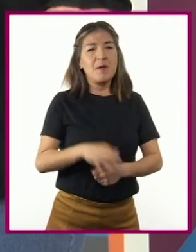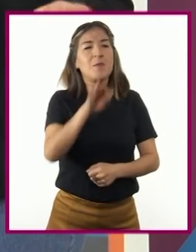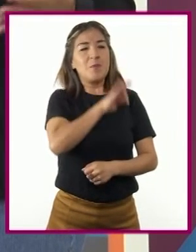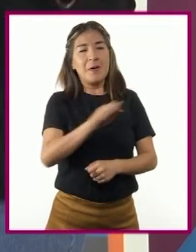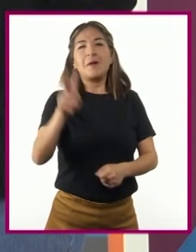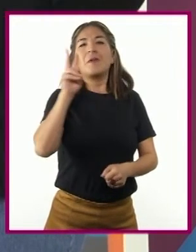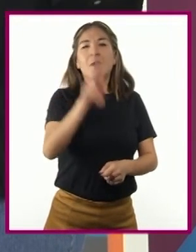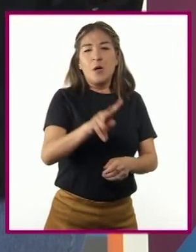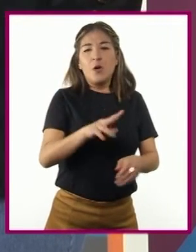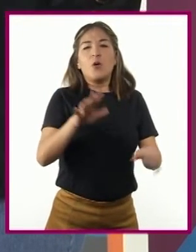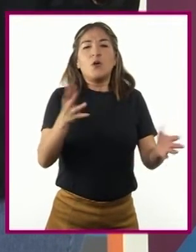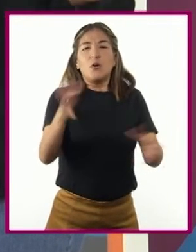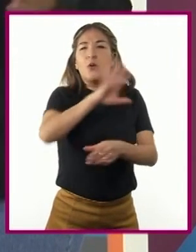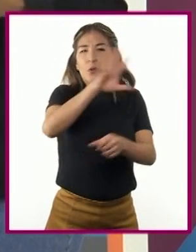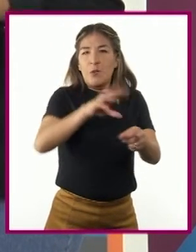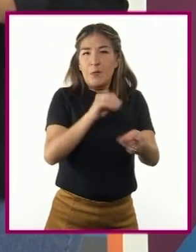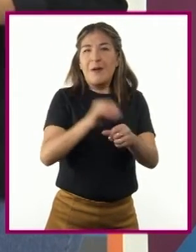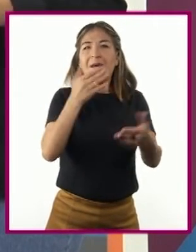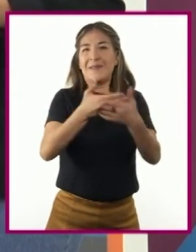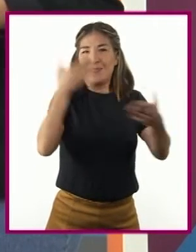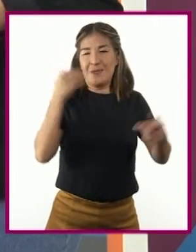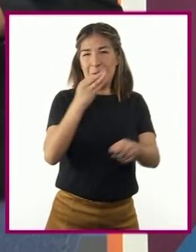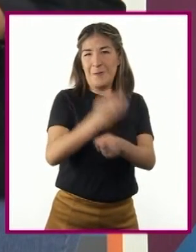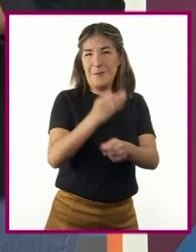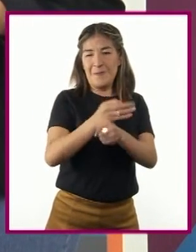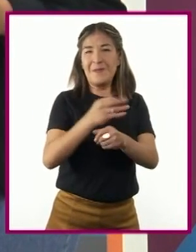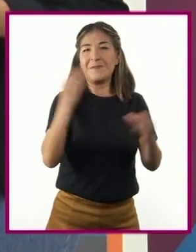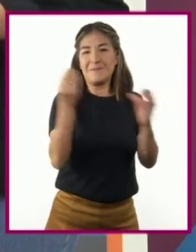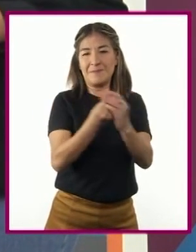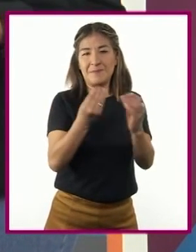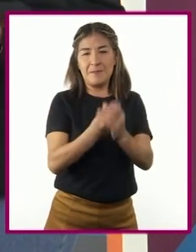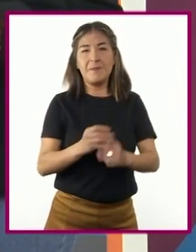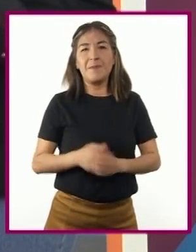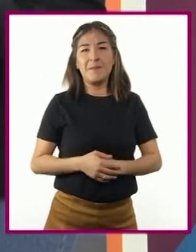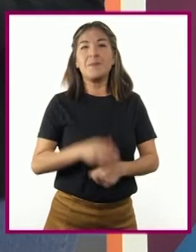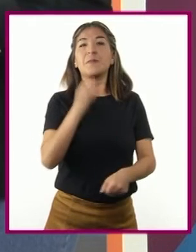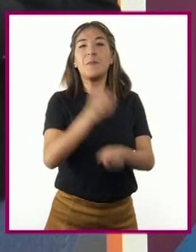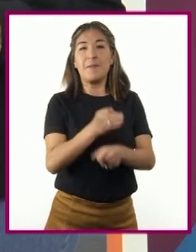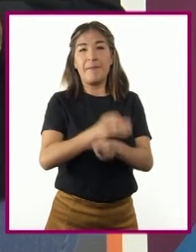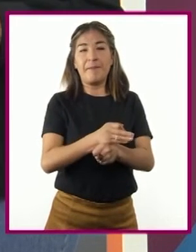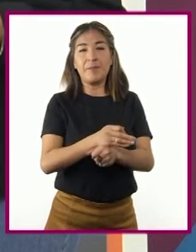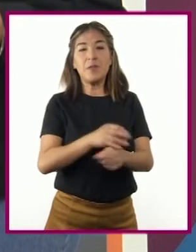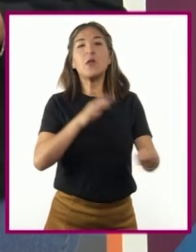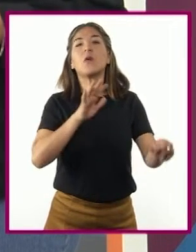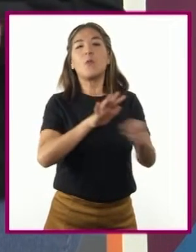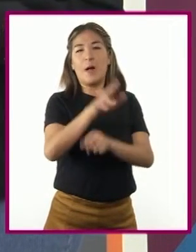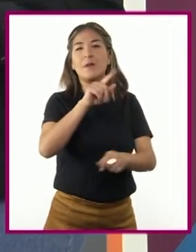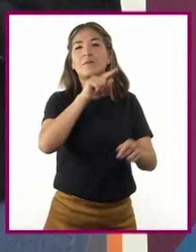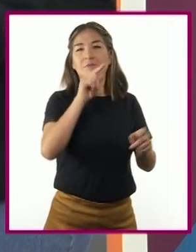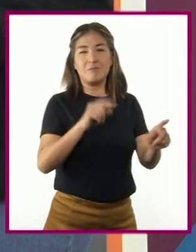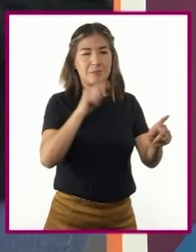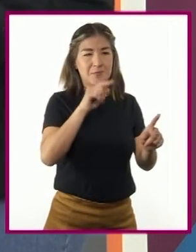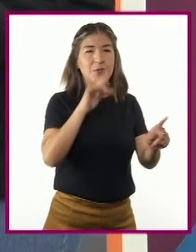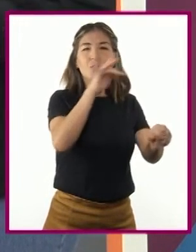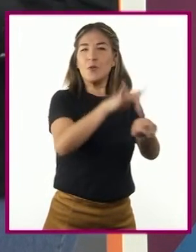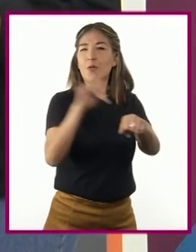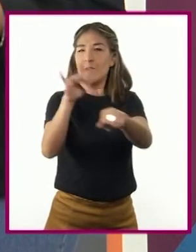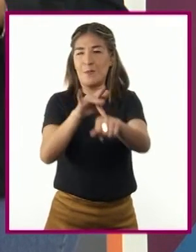podemos retomar todo lo revisado durante la sesión. En este momento asignaré los lugares. ¿Les